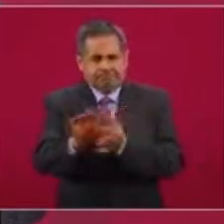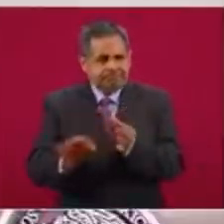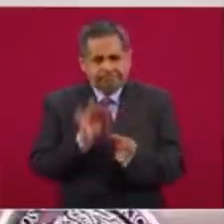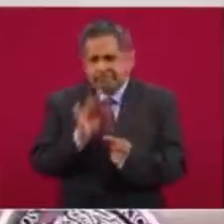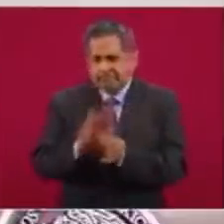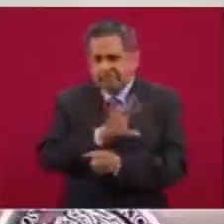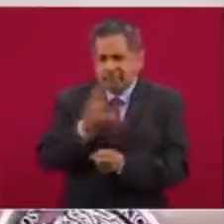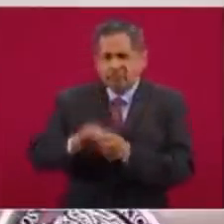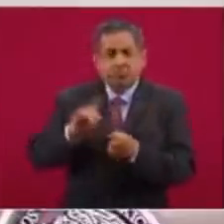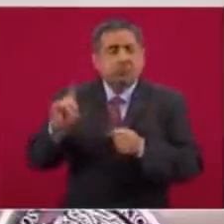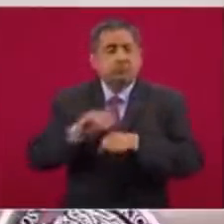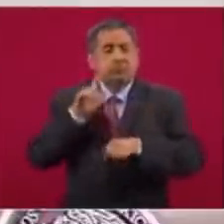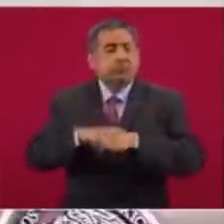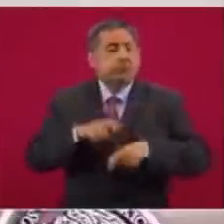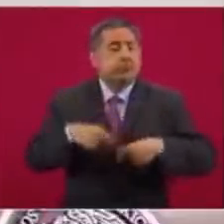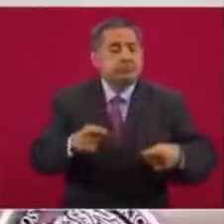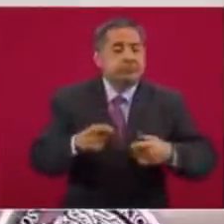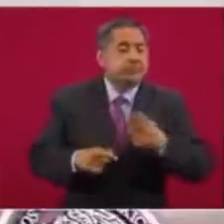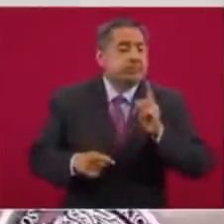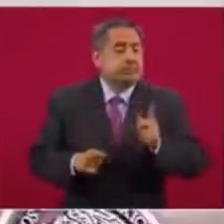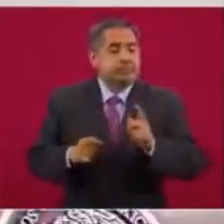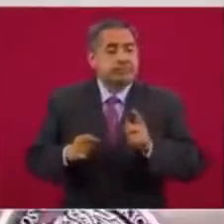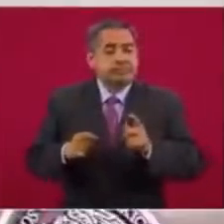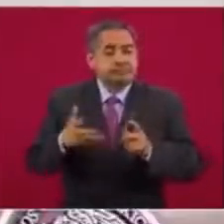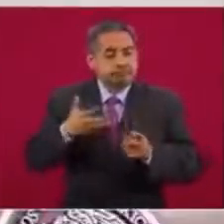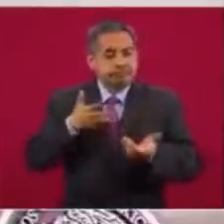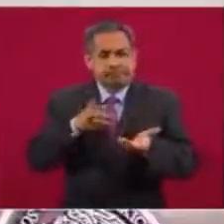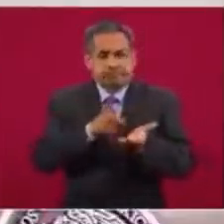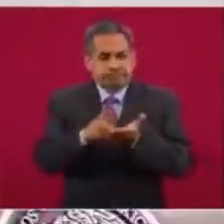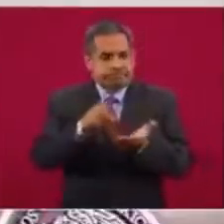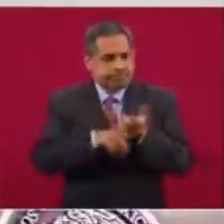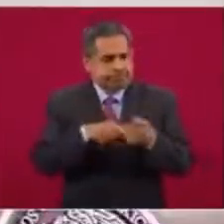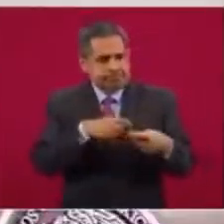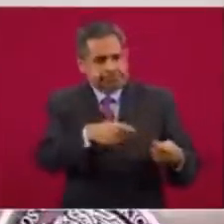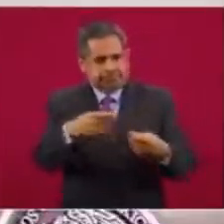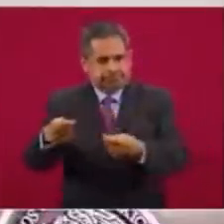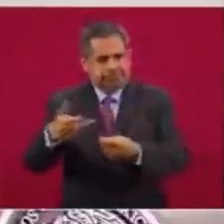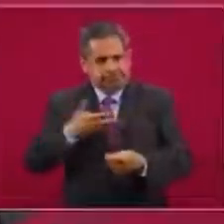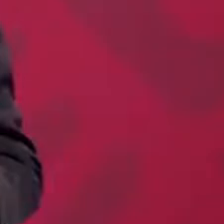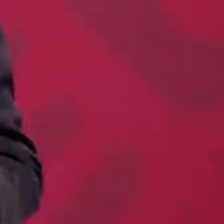participaciones federales, lo que por derecho les corresponde.